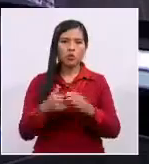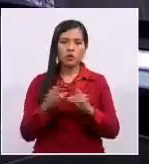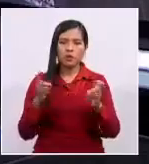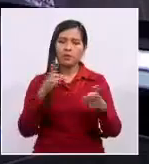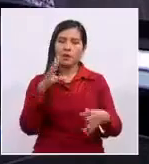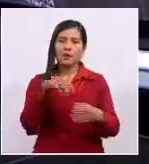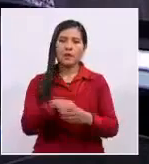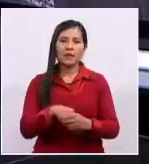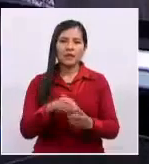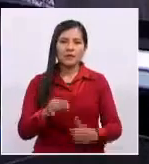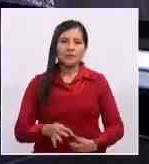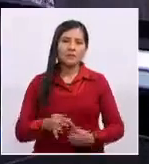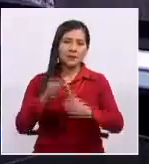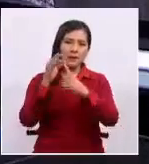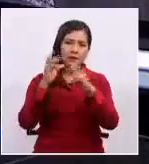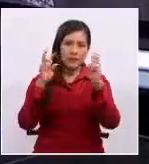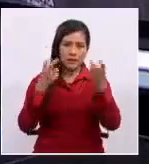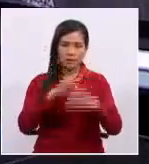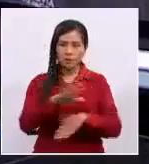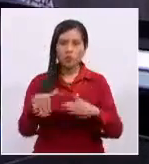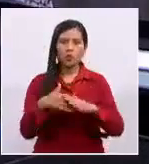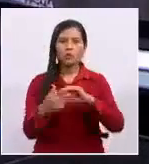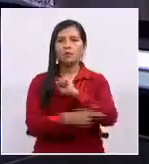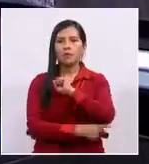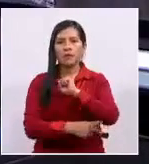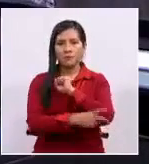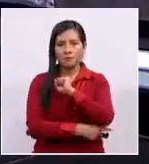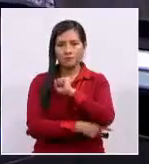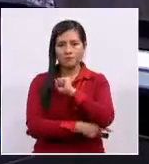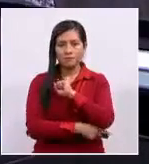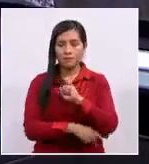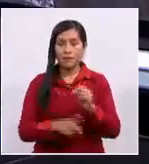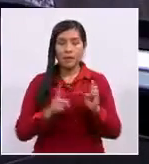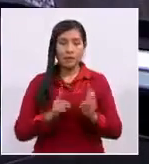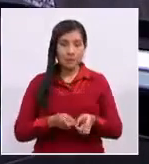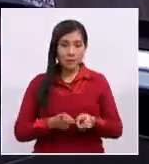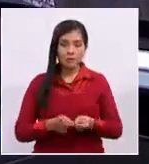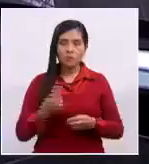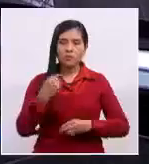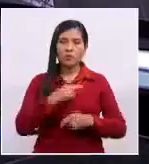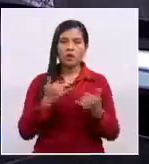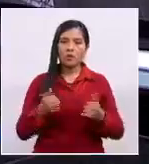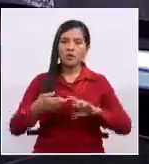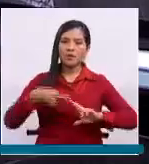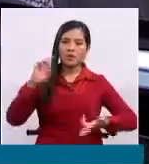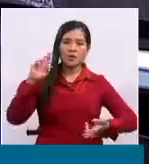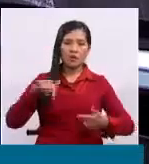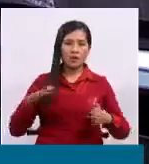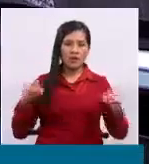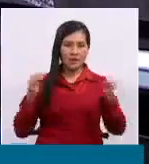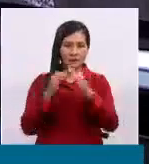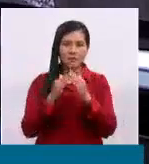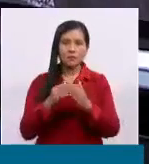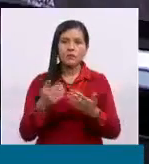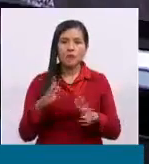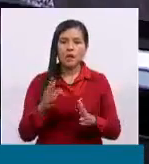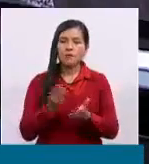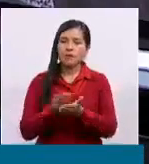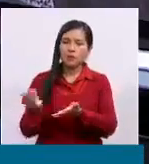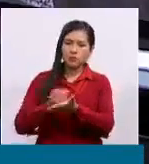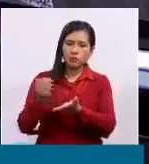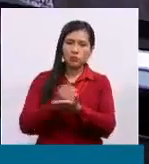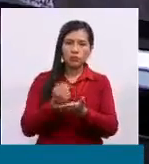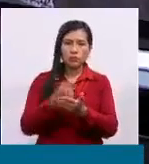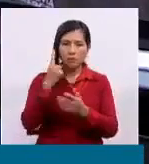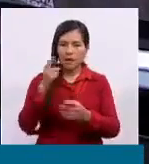dentro la red vial fundamental en todo el país. En ese entendido, nosotros como Regional La Paz hacemos el cobro de